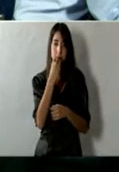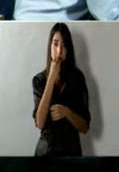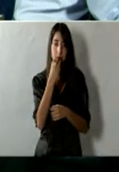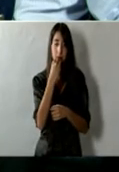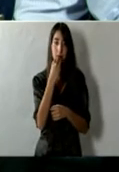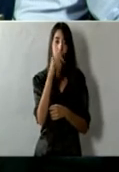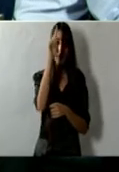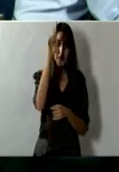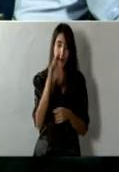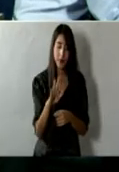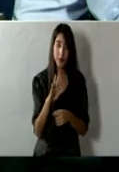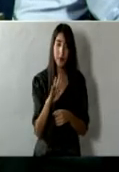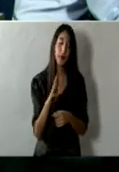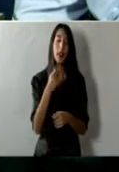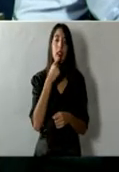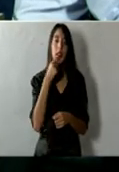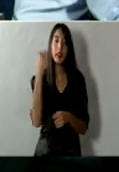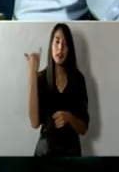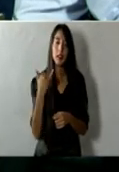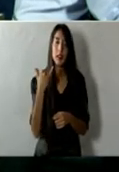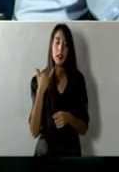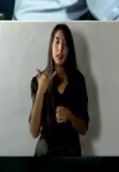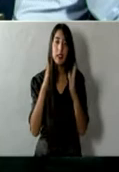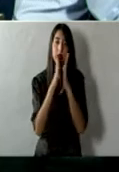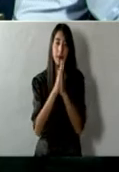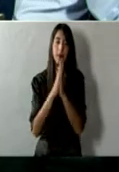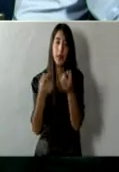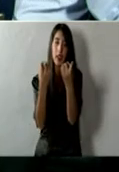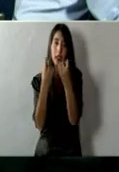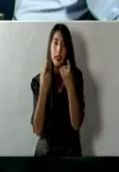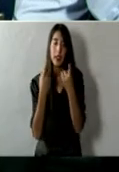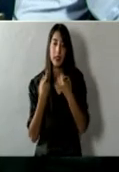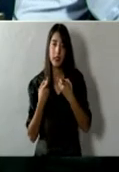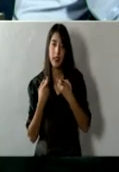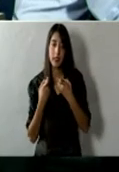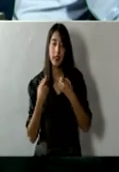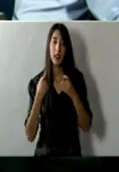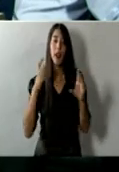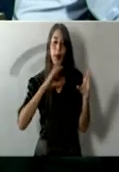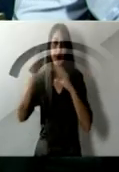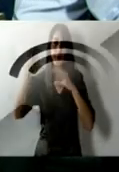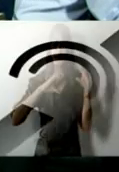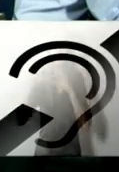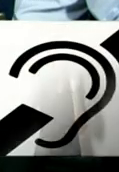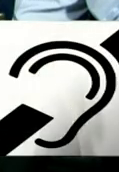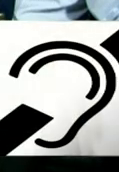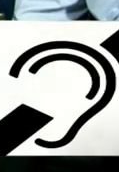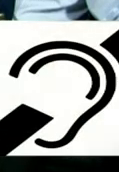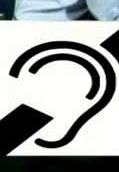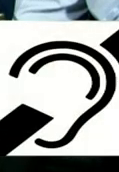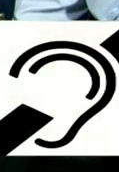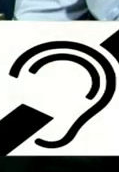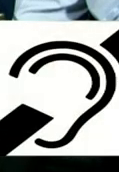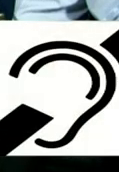vos tenés algún mensaje, algún pedido de oración, alguna necesidad o si querés visitarnos, podés conectarte con nosotros a nuestros contactos que